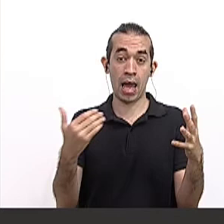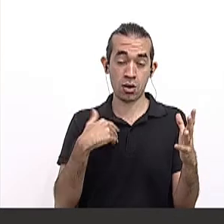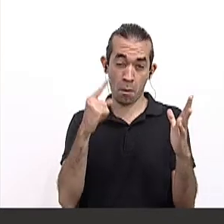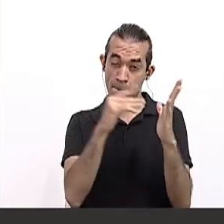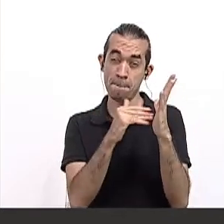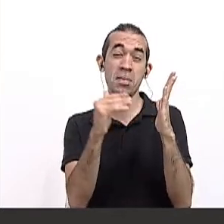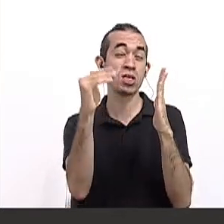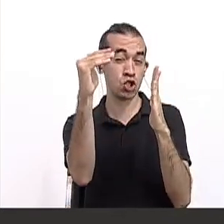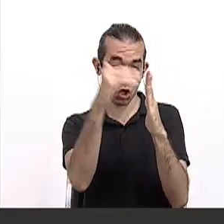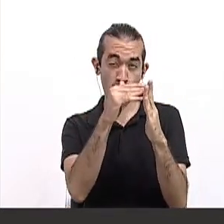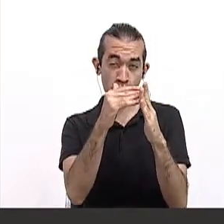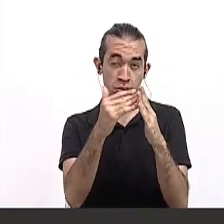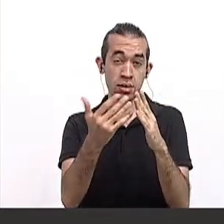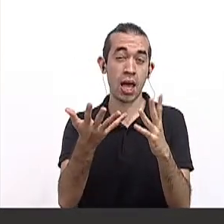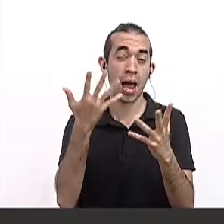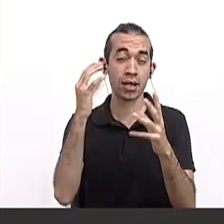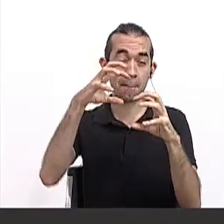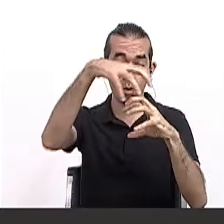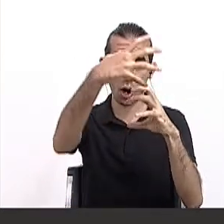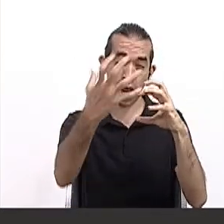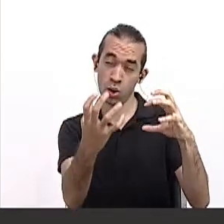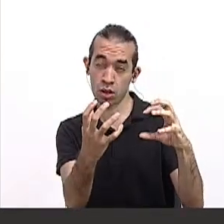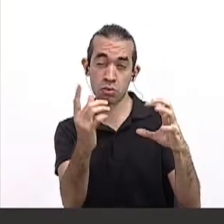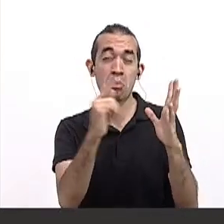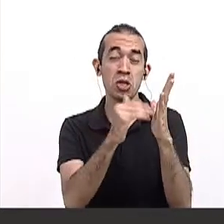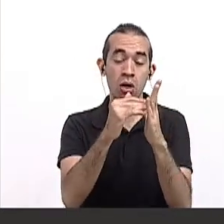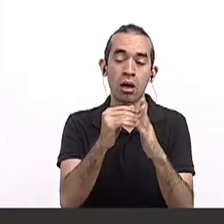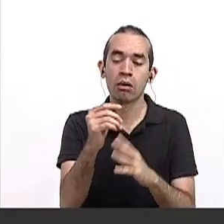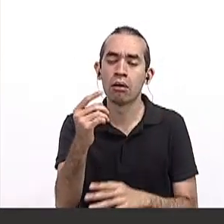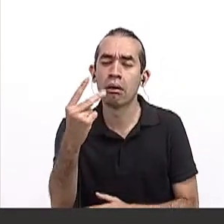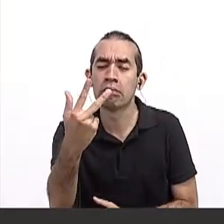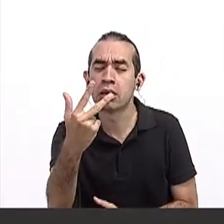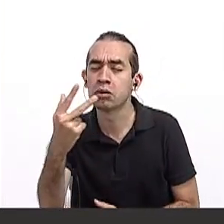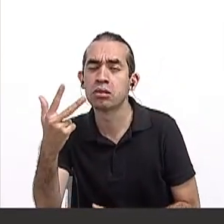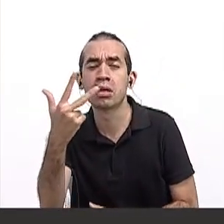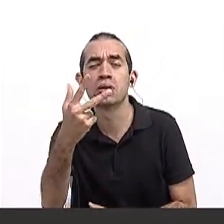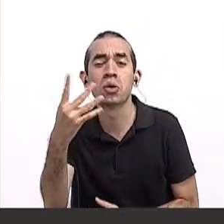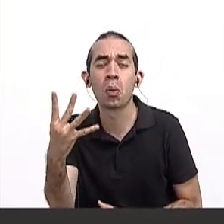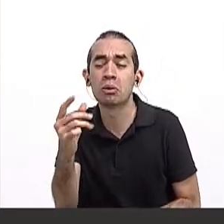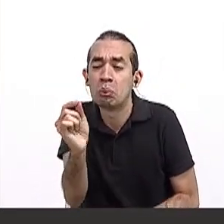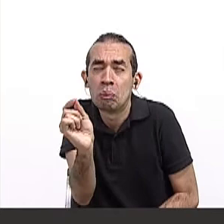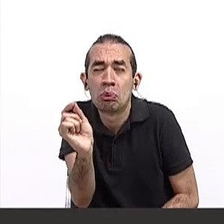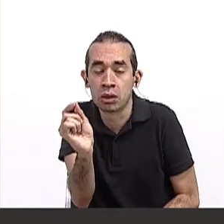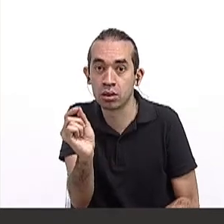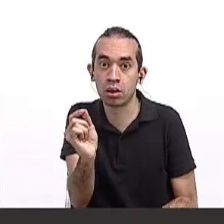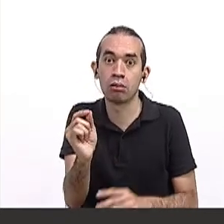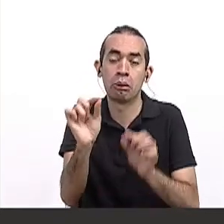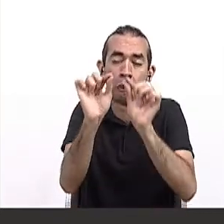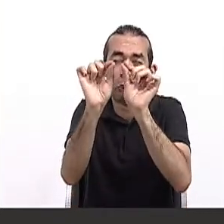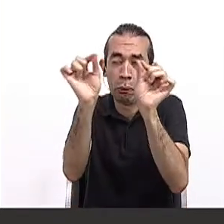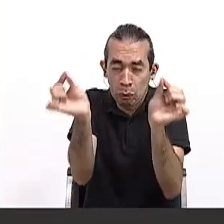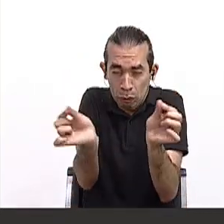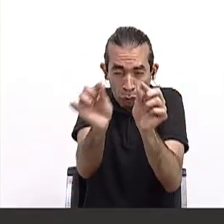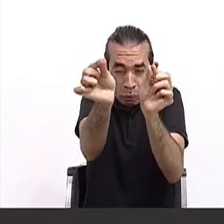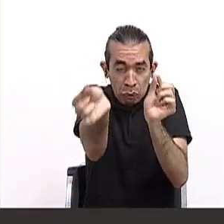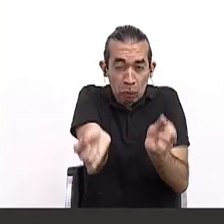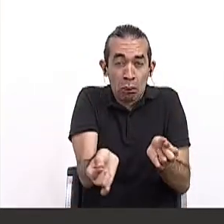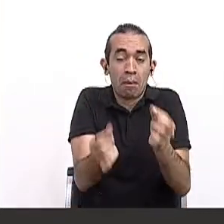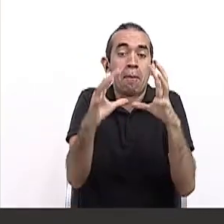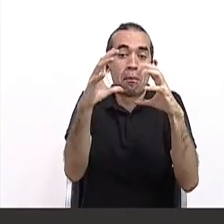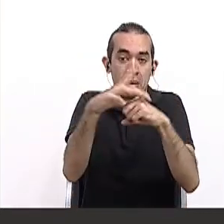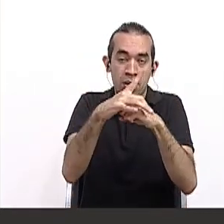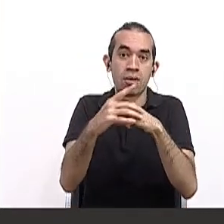de moléculas de aire, cubre nuestro planeta. Este equilibrio es alterado por unos productos químicos